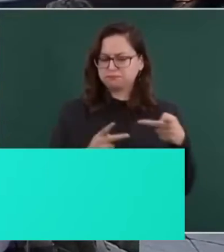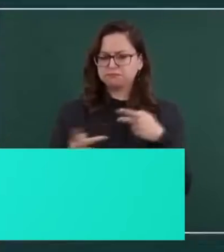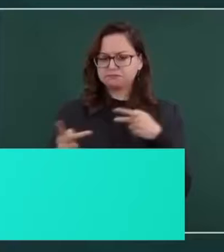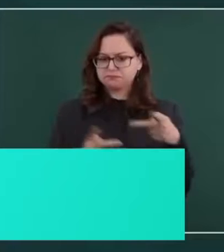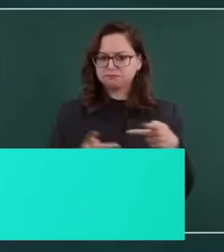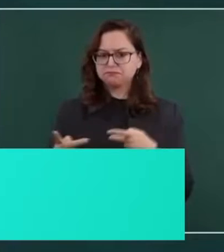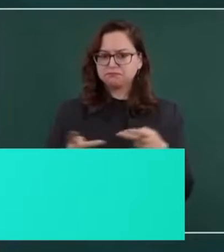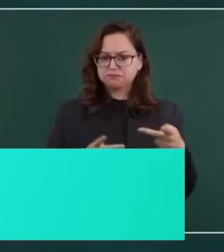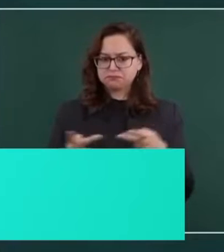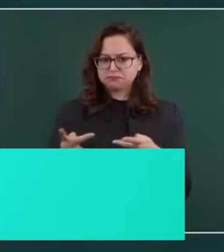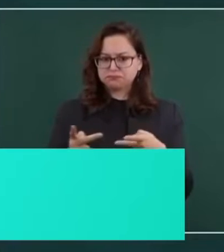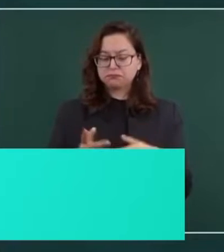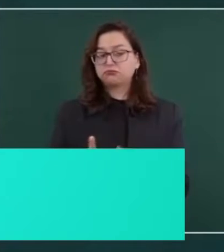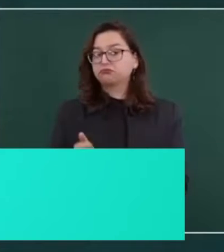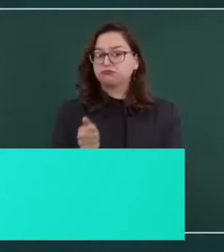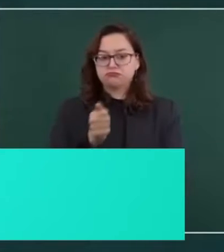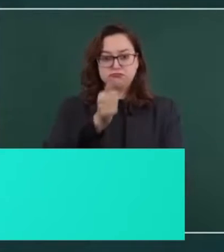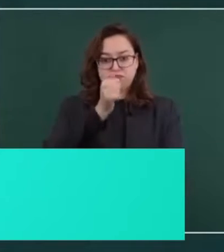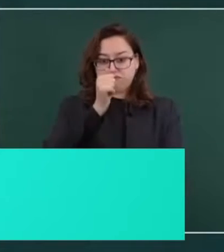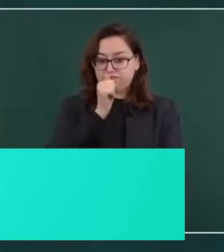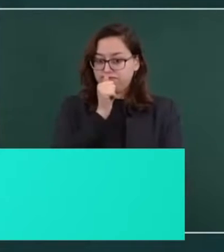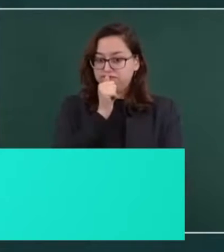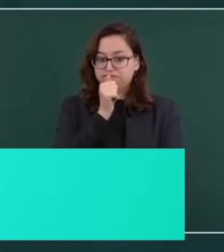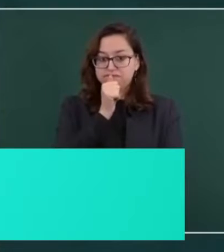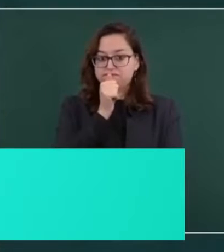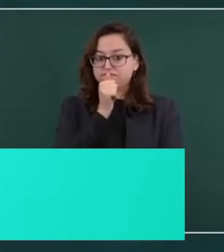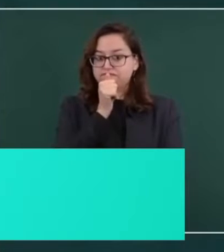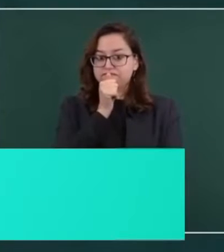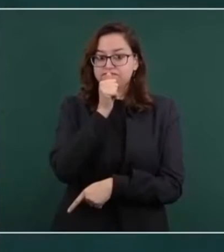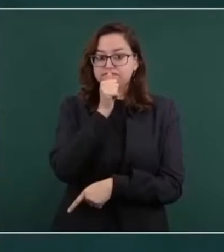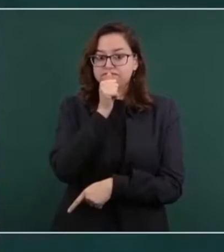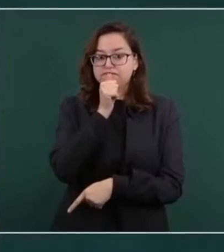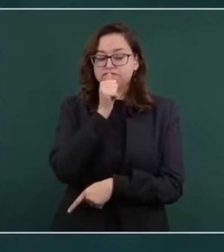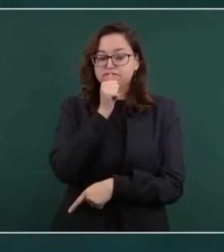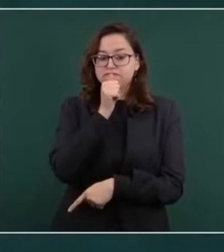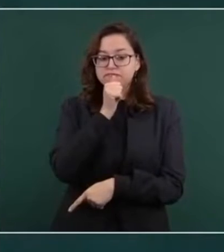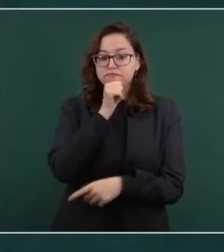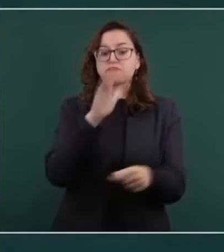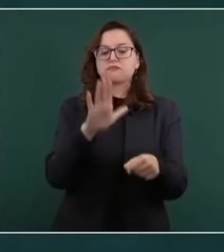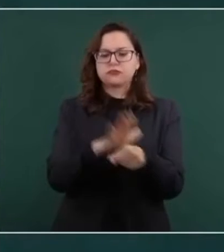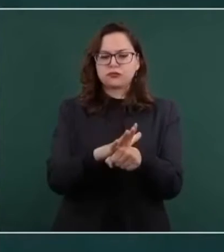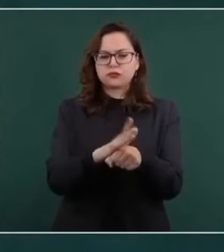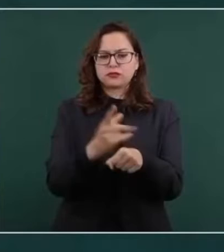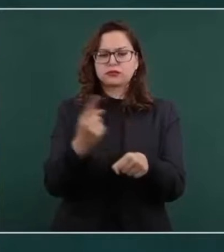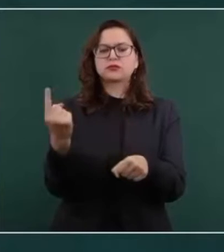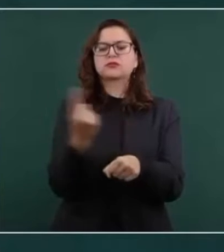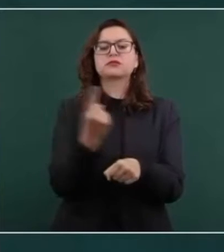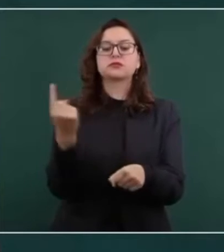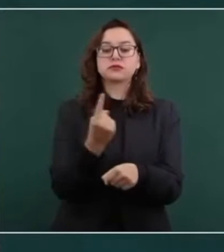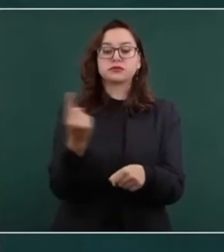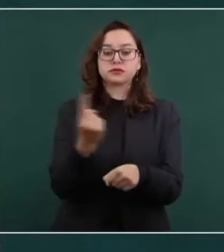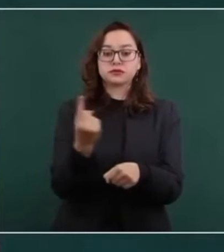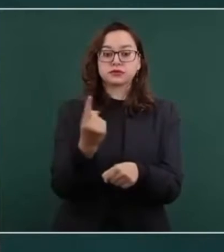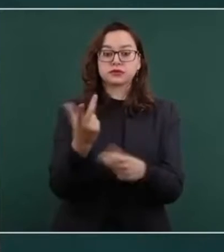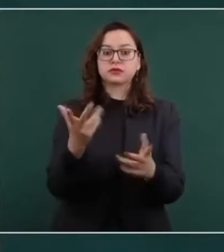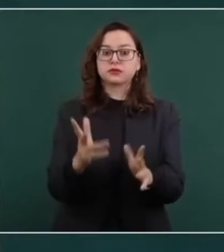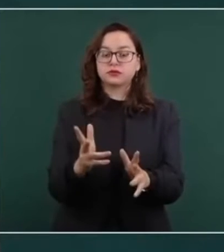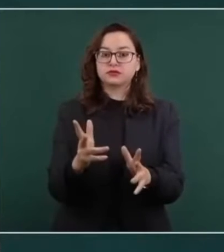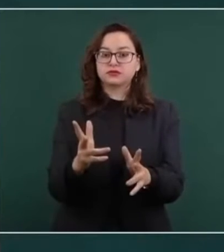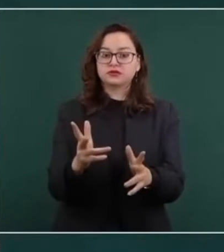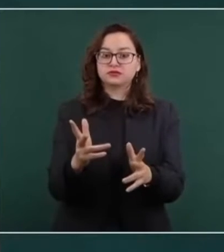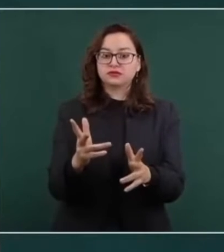ha anunciado porque hubo mucha alarma